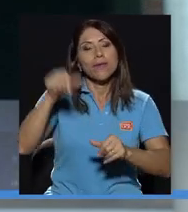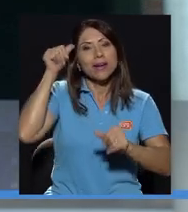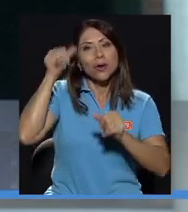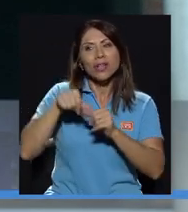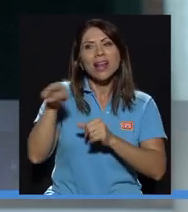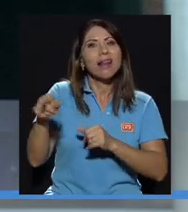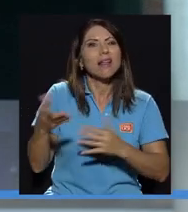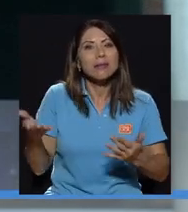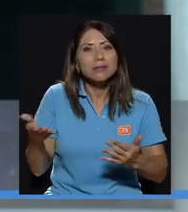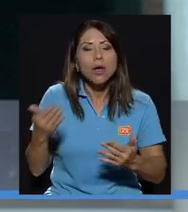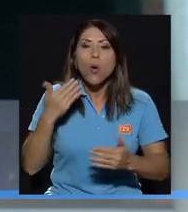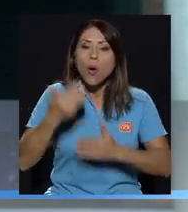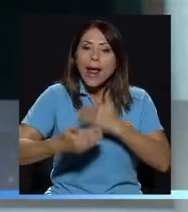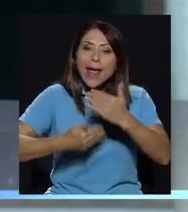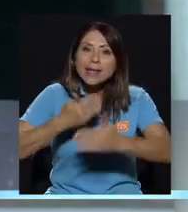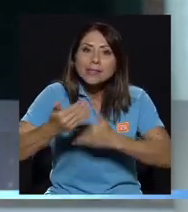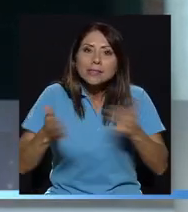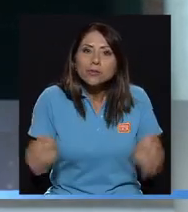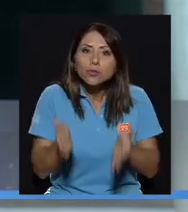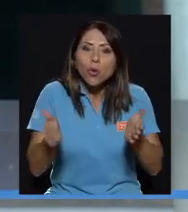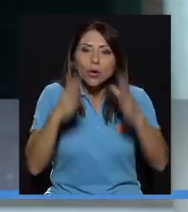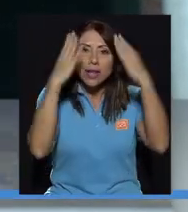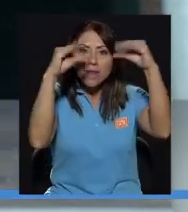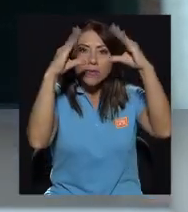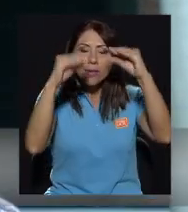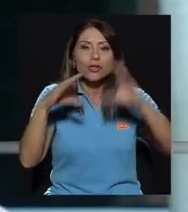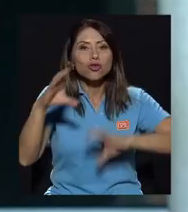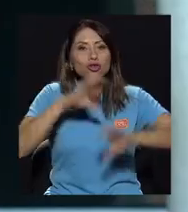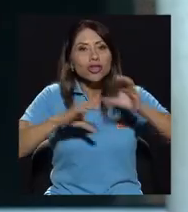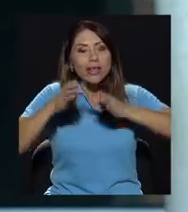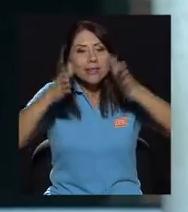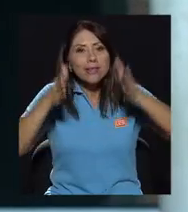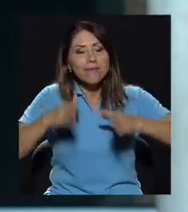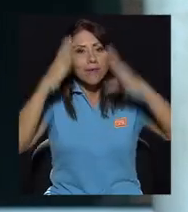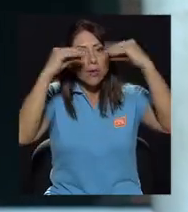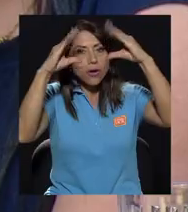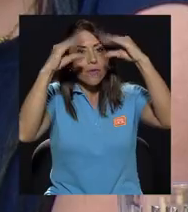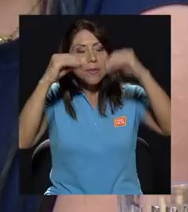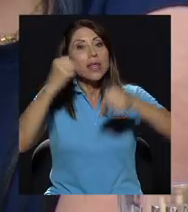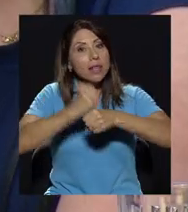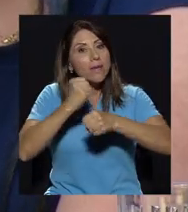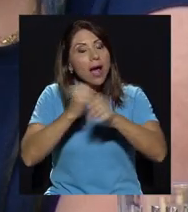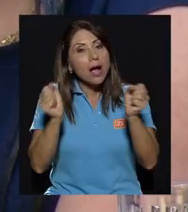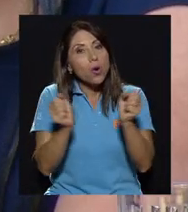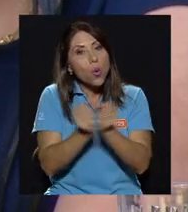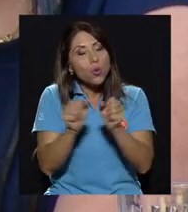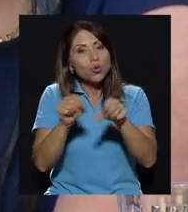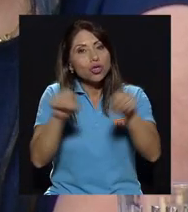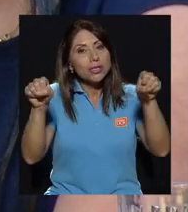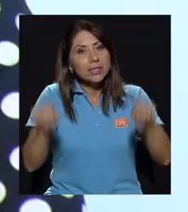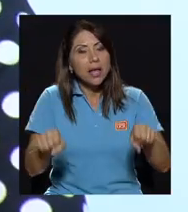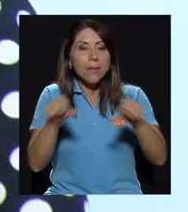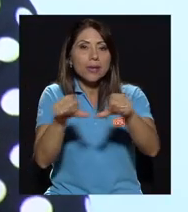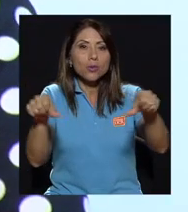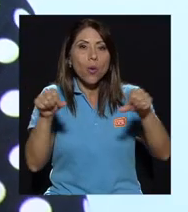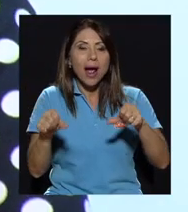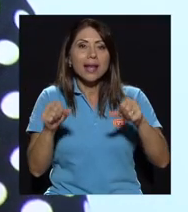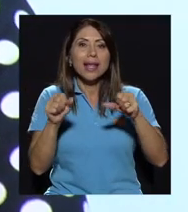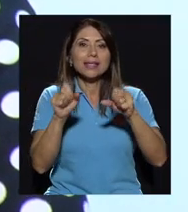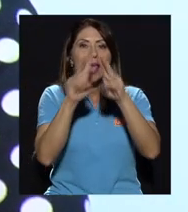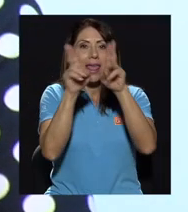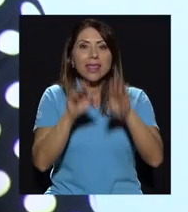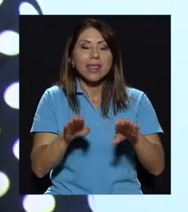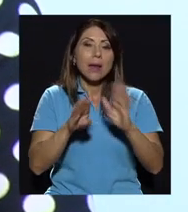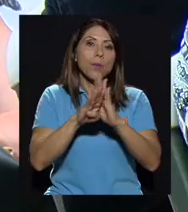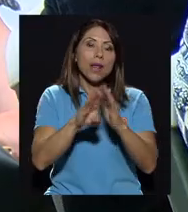que es un gestor de la información, un científico de la información y por lo tanto trabaja también en sistemas o áreas digitales, como